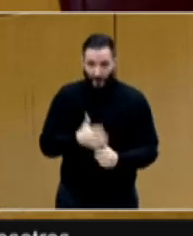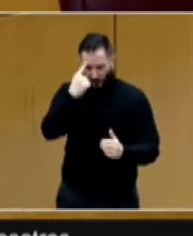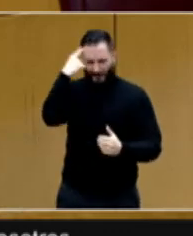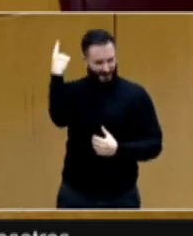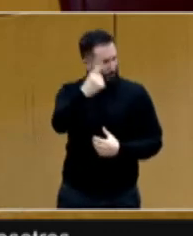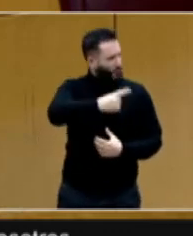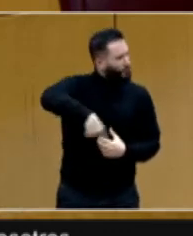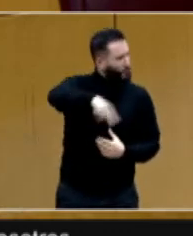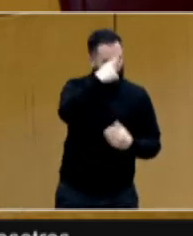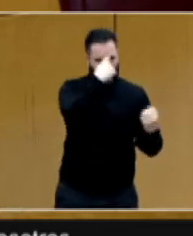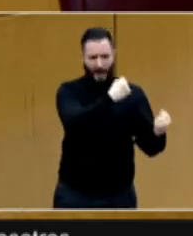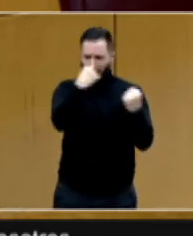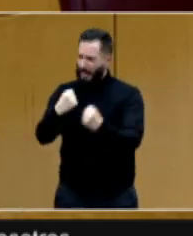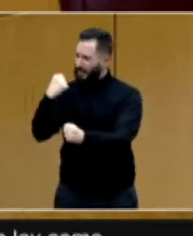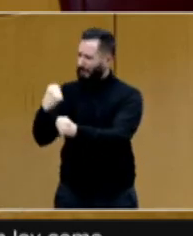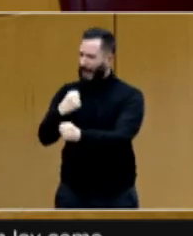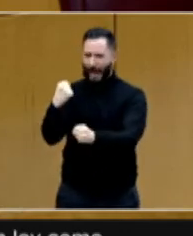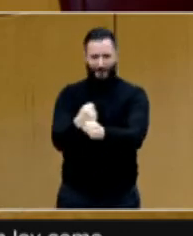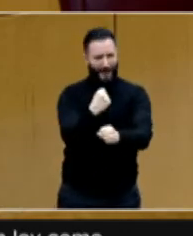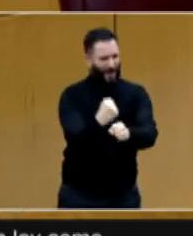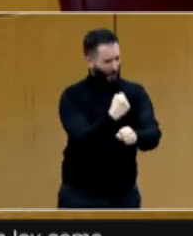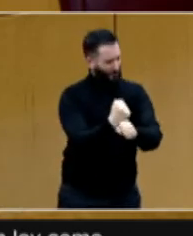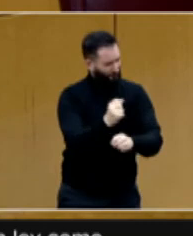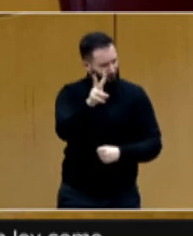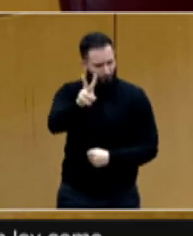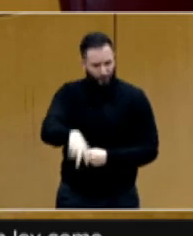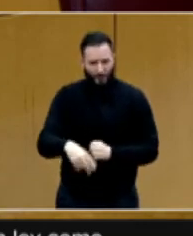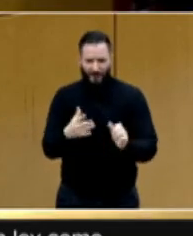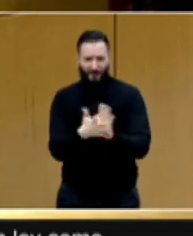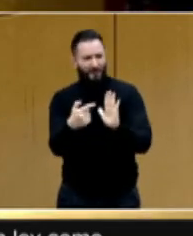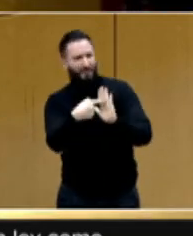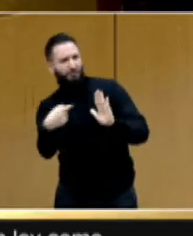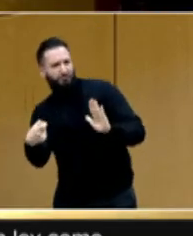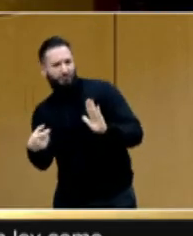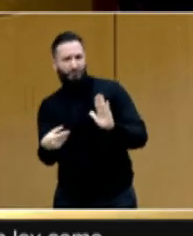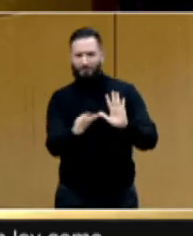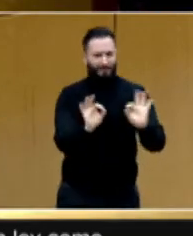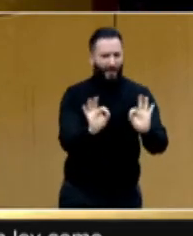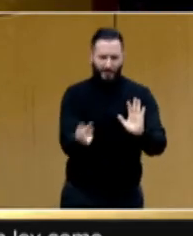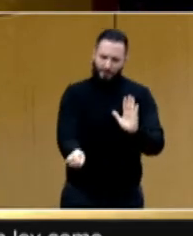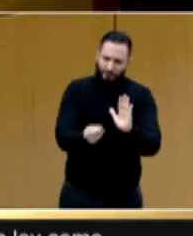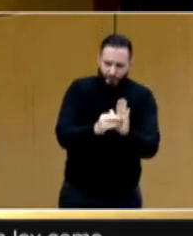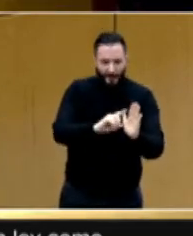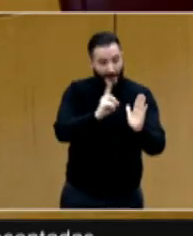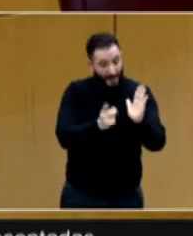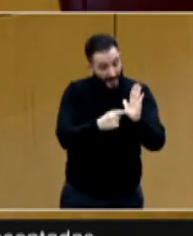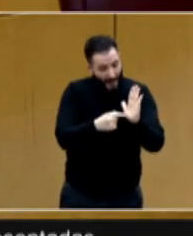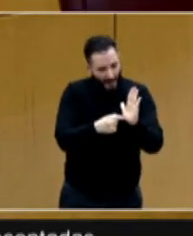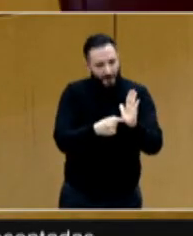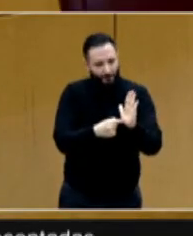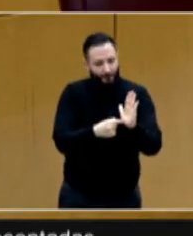entidades que están aquí representadas trabajan bien o sea que no es una cuestión de criticar nada sino al revés la ley